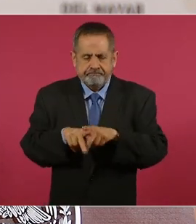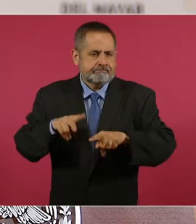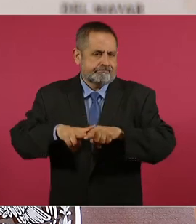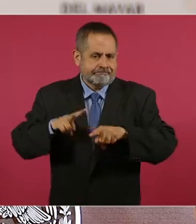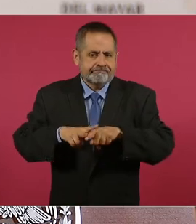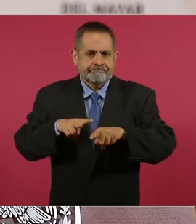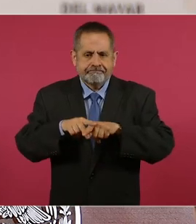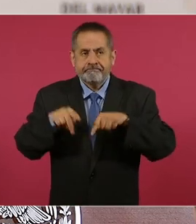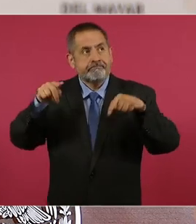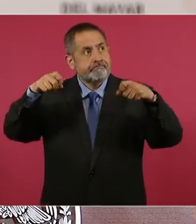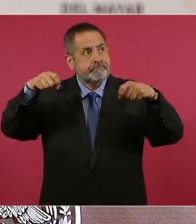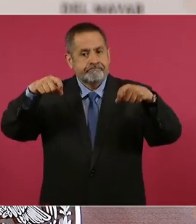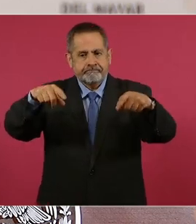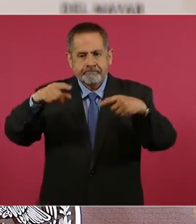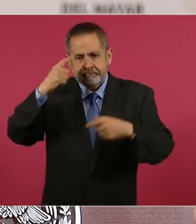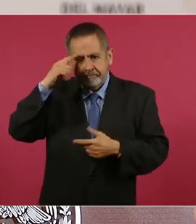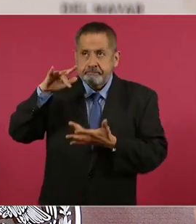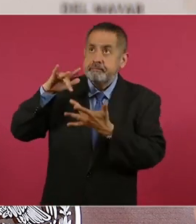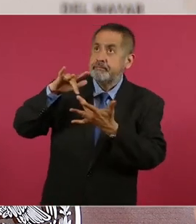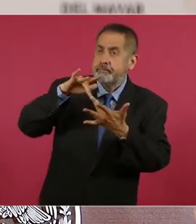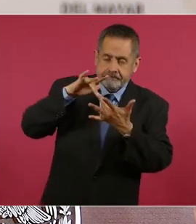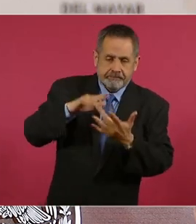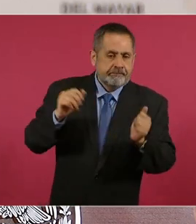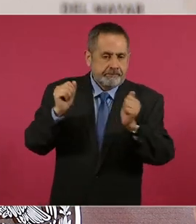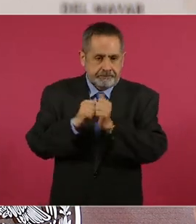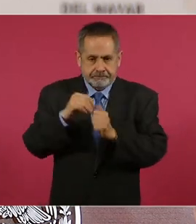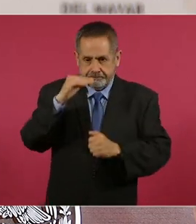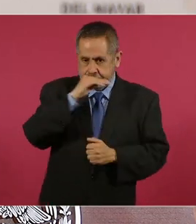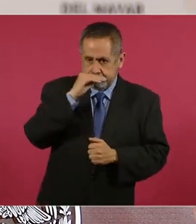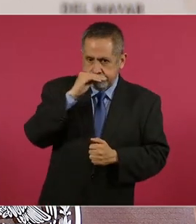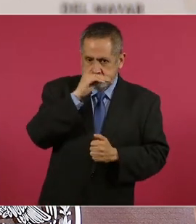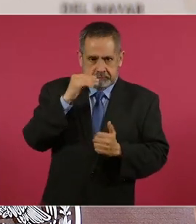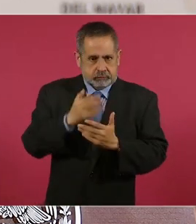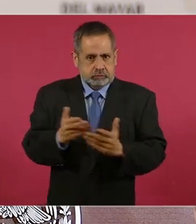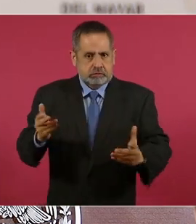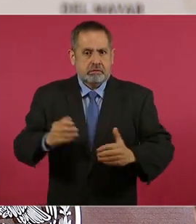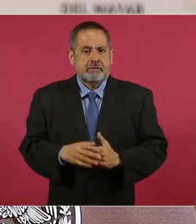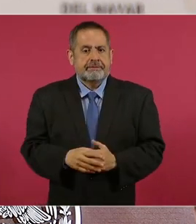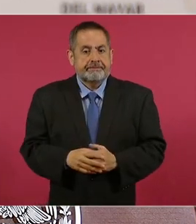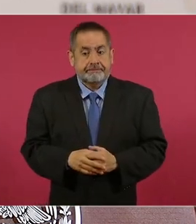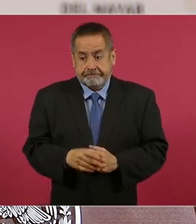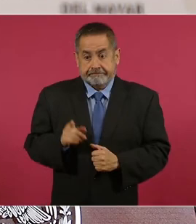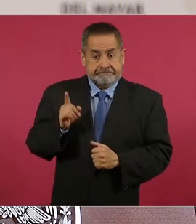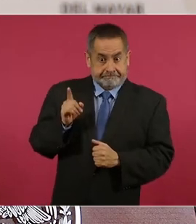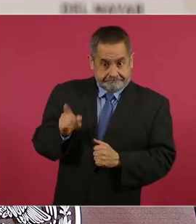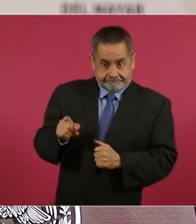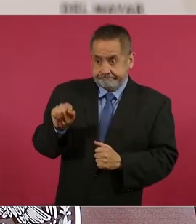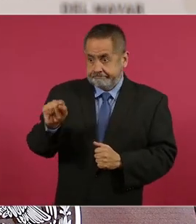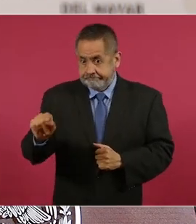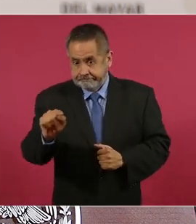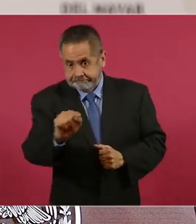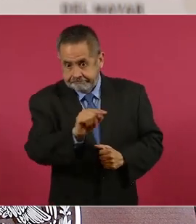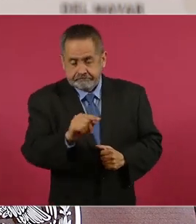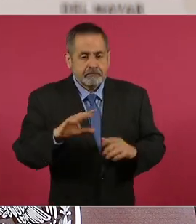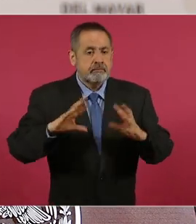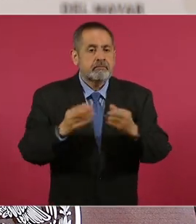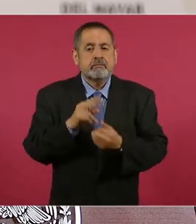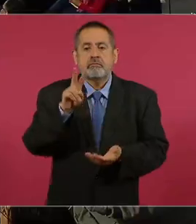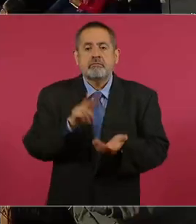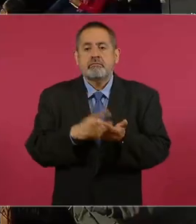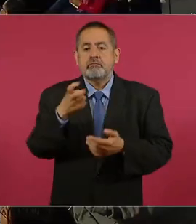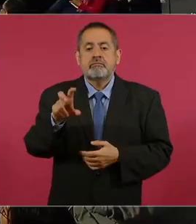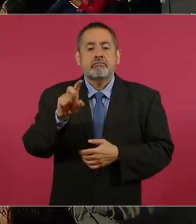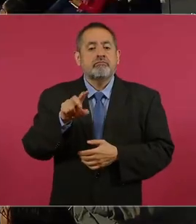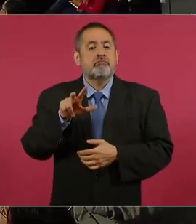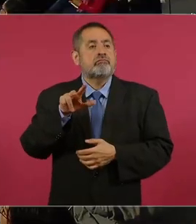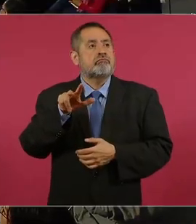las personas tengan acceso completamente gratuito a internet. Estas instalaciones están distribuidas en